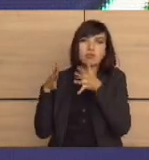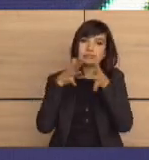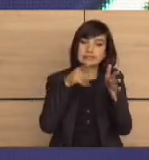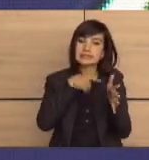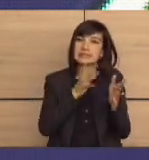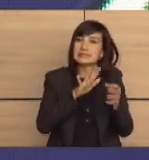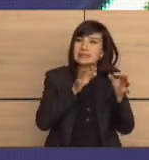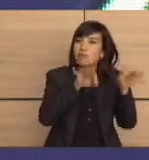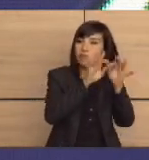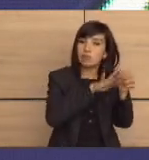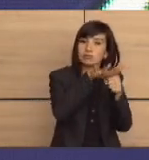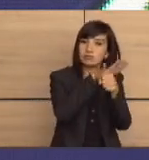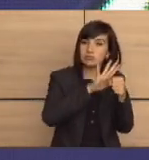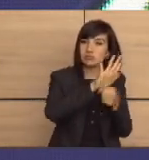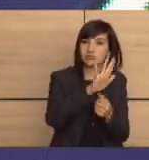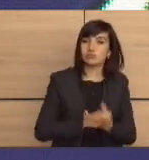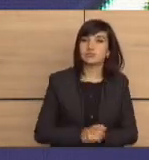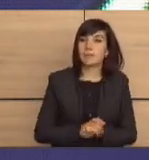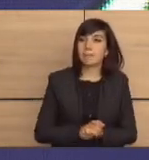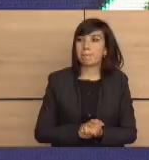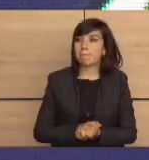importante. Además, pues retomando un poco